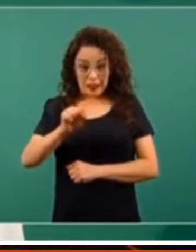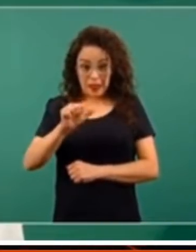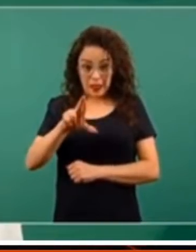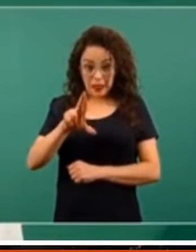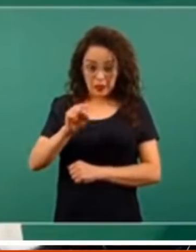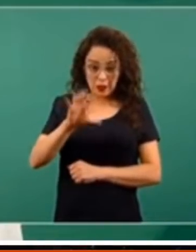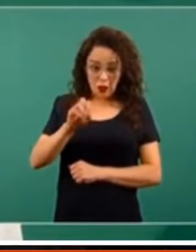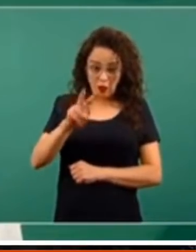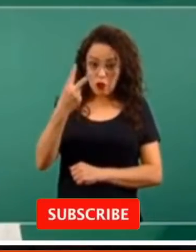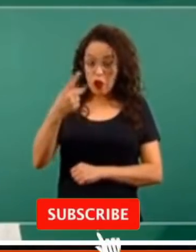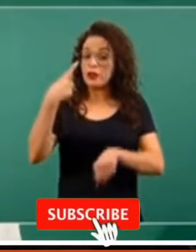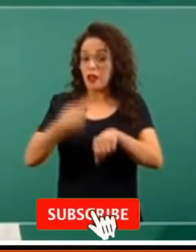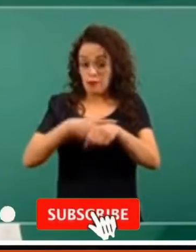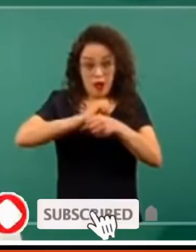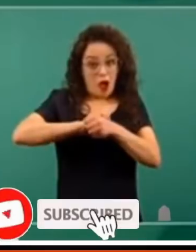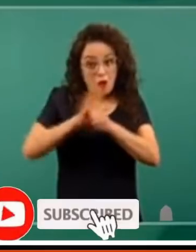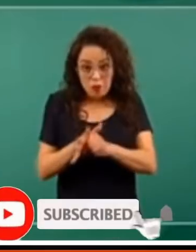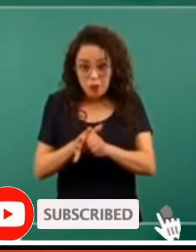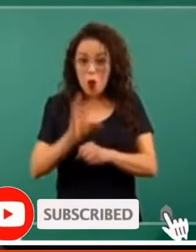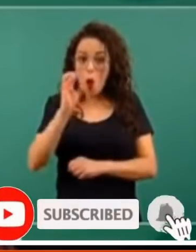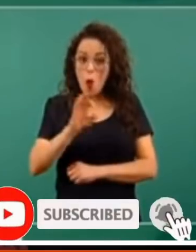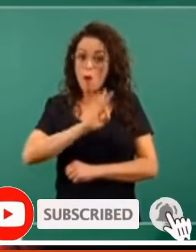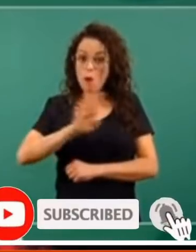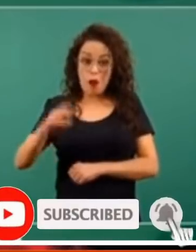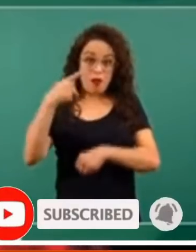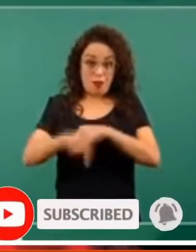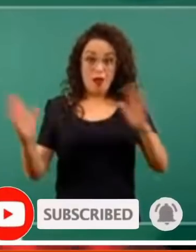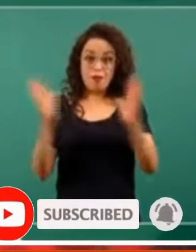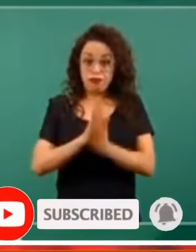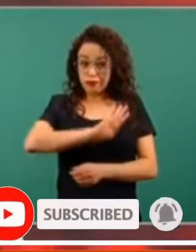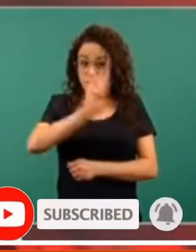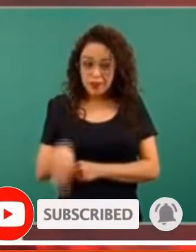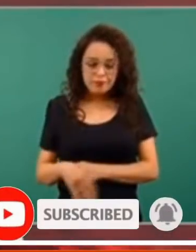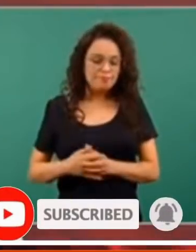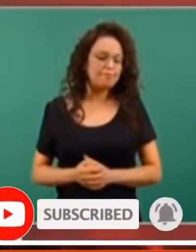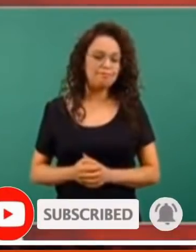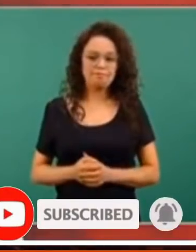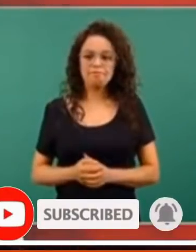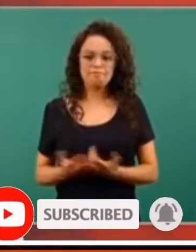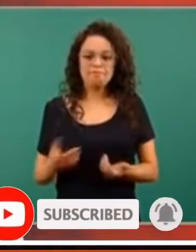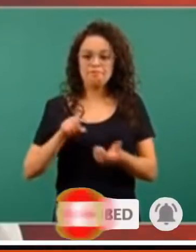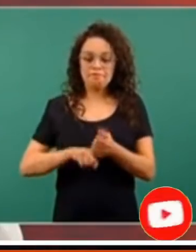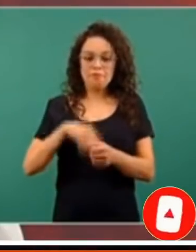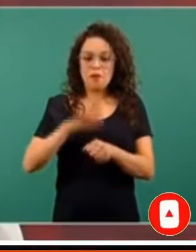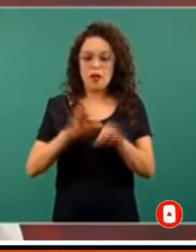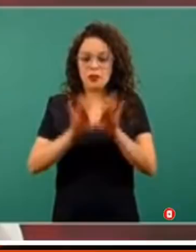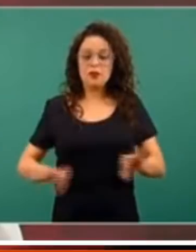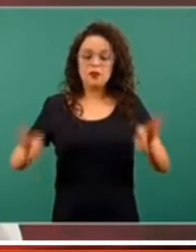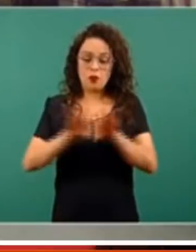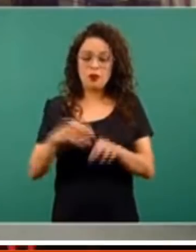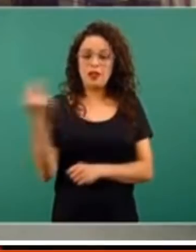COVID, padecer sus complicaciones o el riesgo de morir, indiscutiblemente es de alta prioridad el